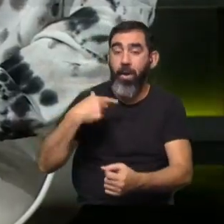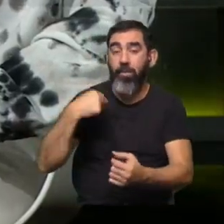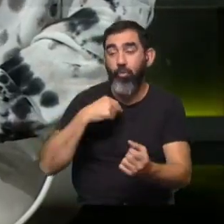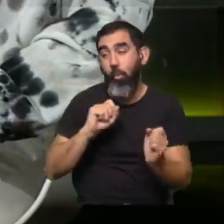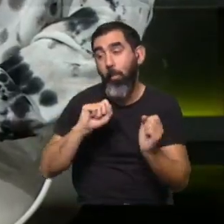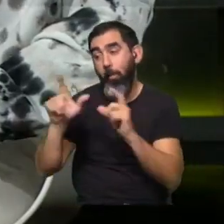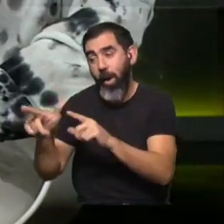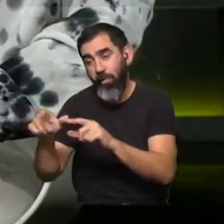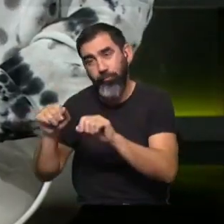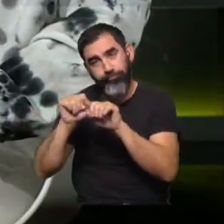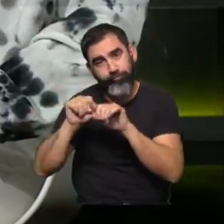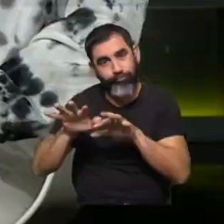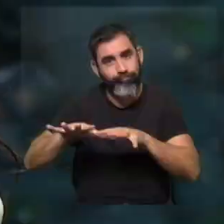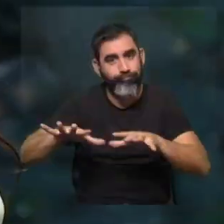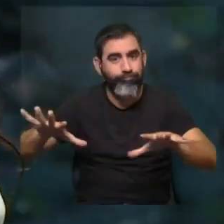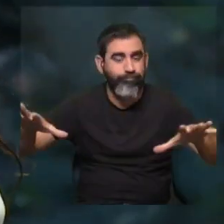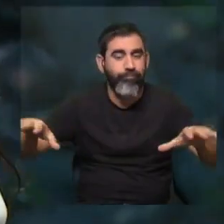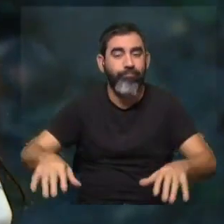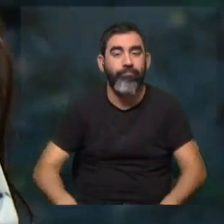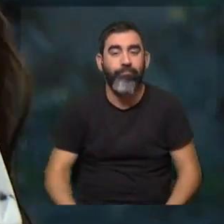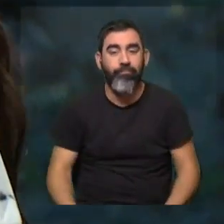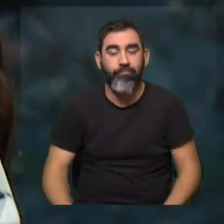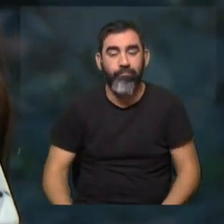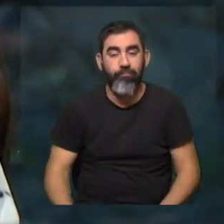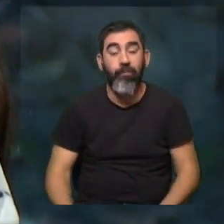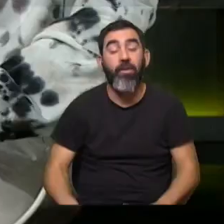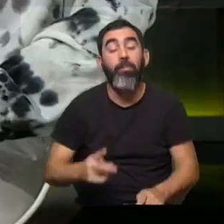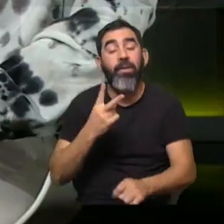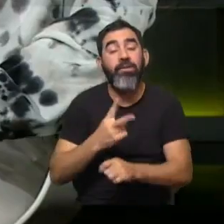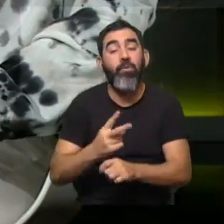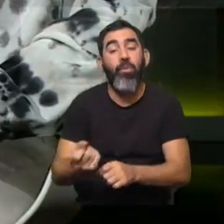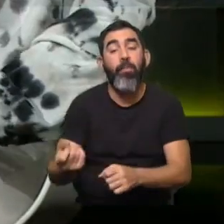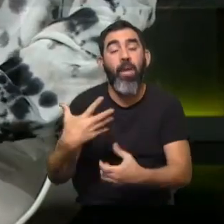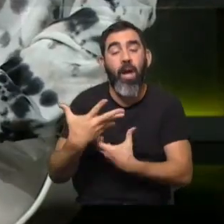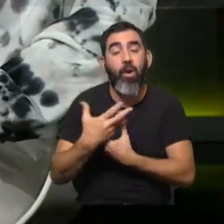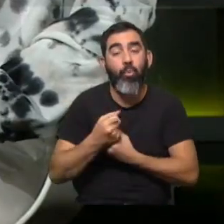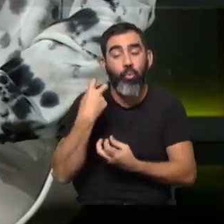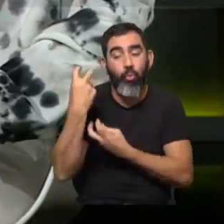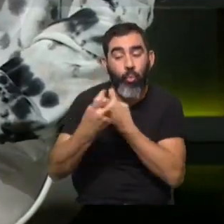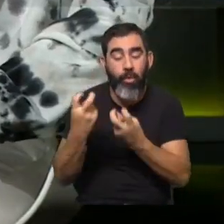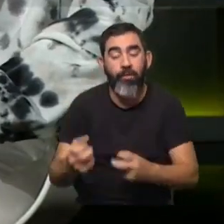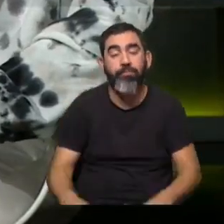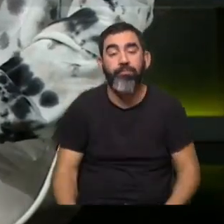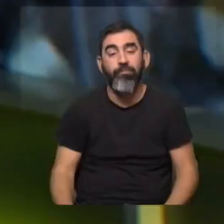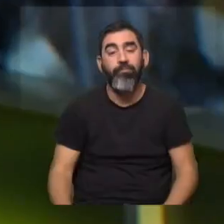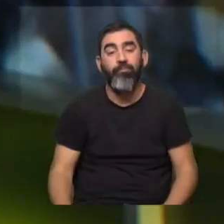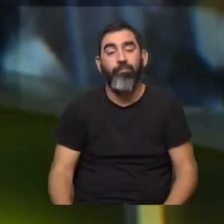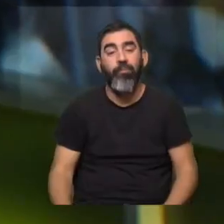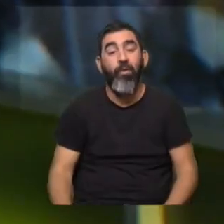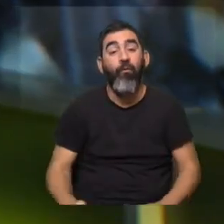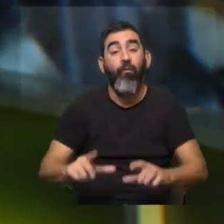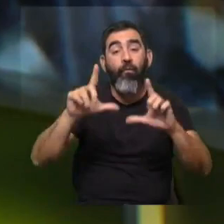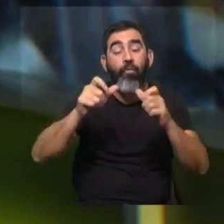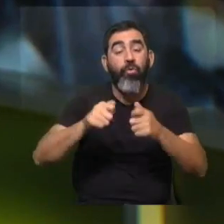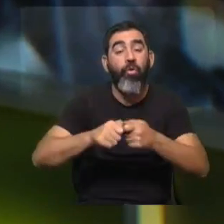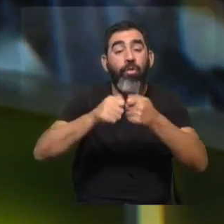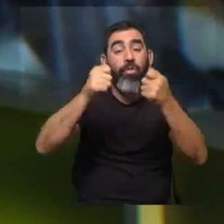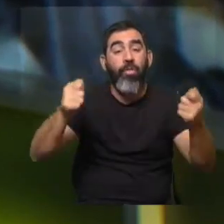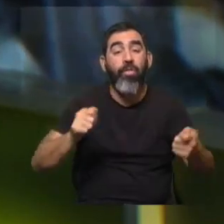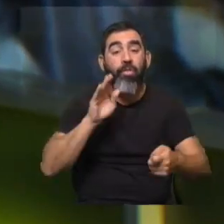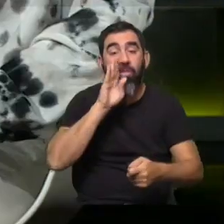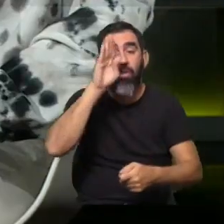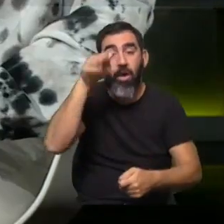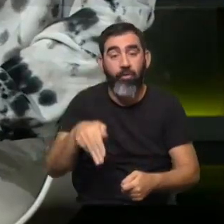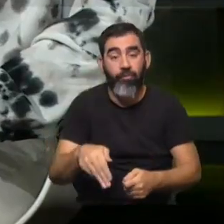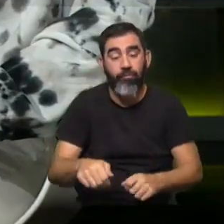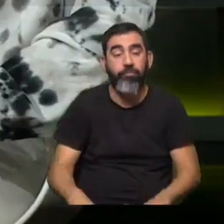y ahí se hizo toda esta bola de Victoria nieve. Dietrich, que fue la segunda que me ayudó a Listo. encontrarlo. Muy bien. Y una foto que es del diario El País, ¿no? Las del laboratorio. Y las